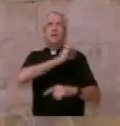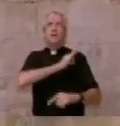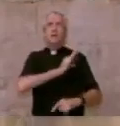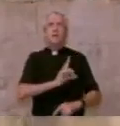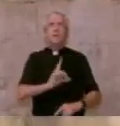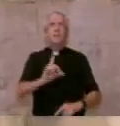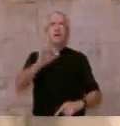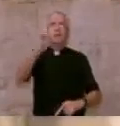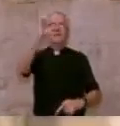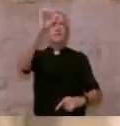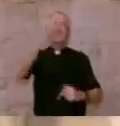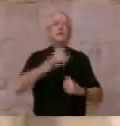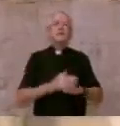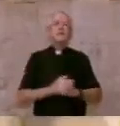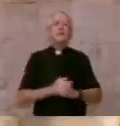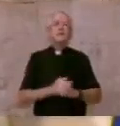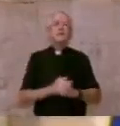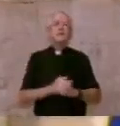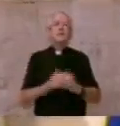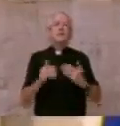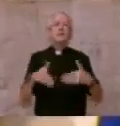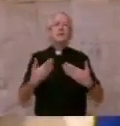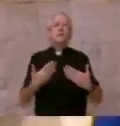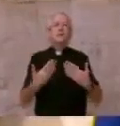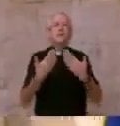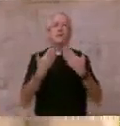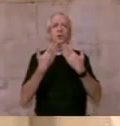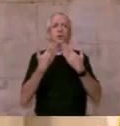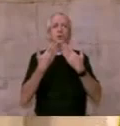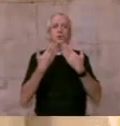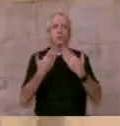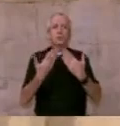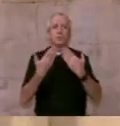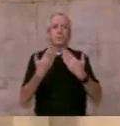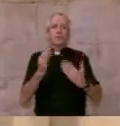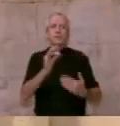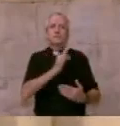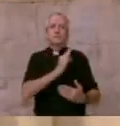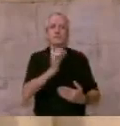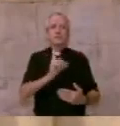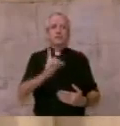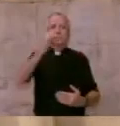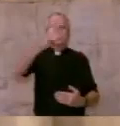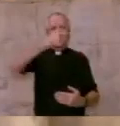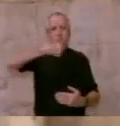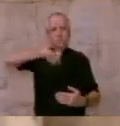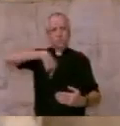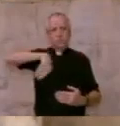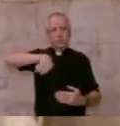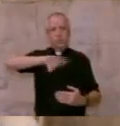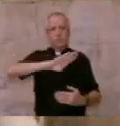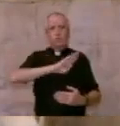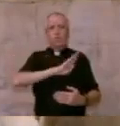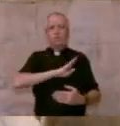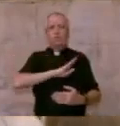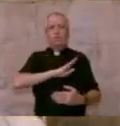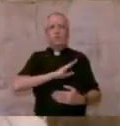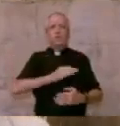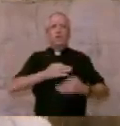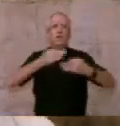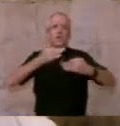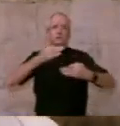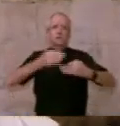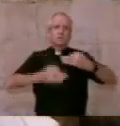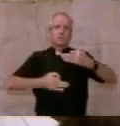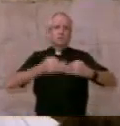Levantemos el corazón. Lo tenemos levantado al Señor. Donem gràcies al Señor Déu